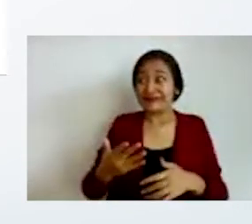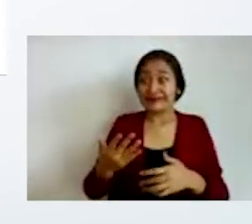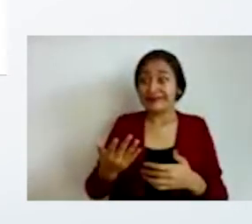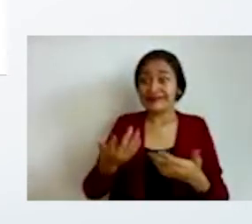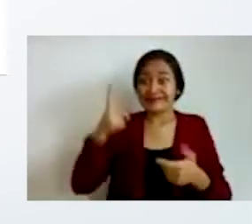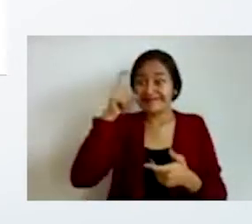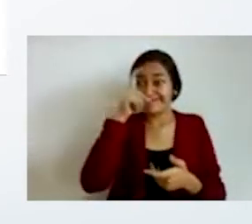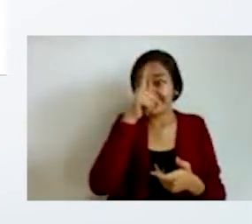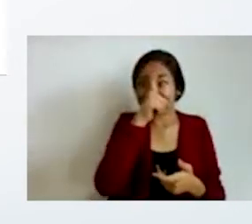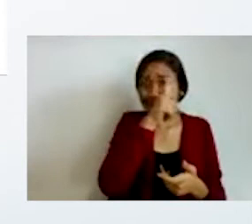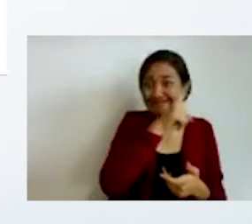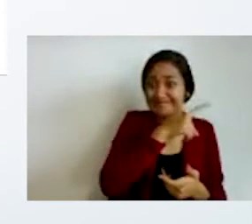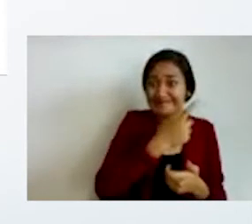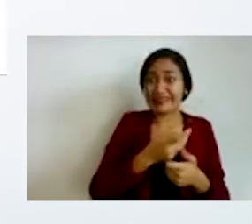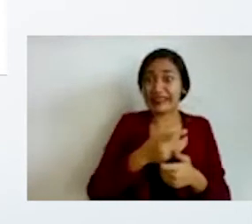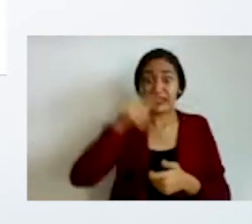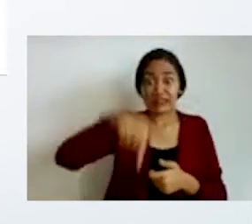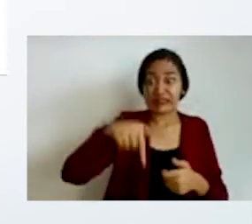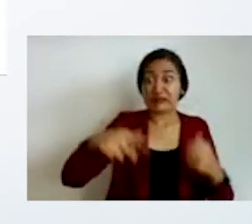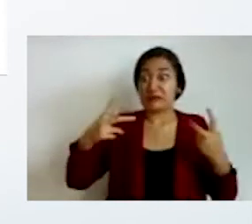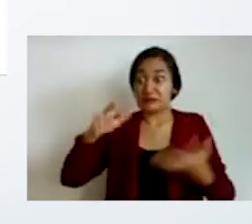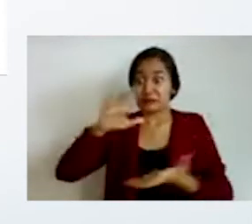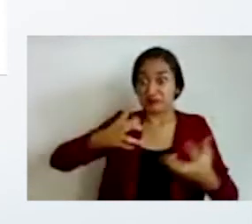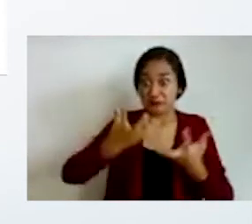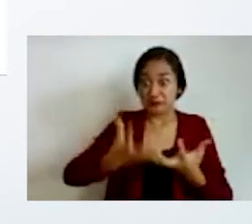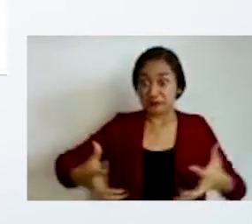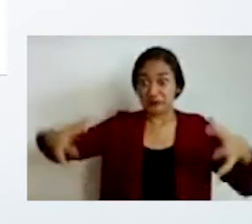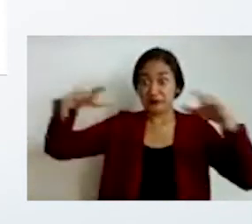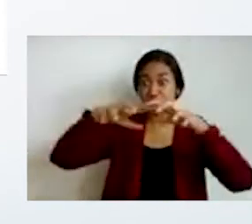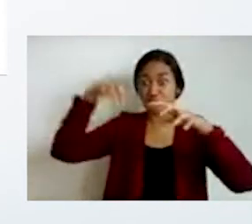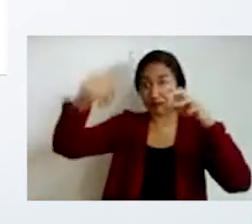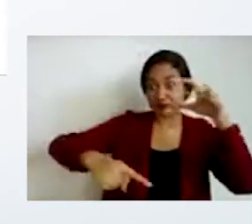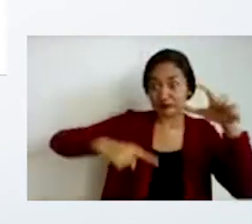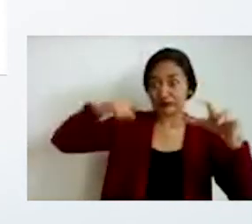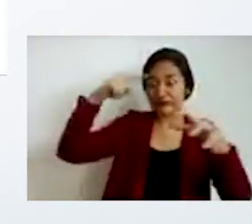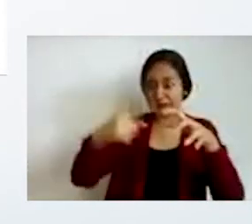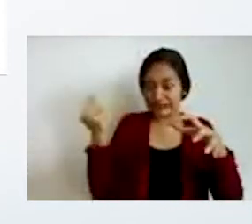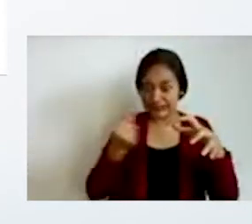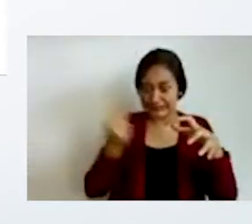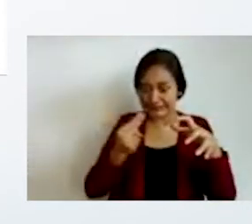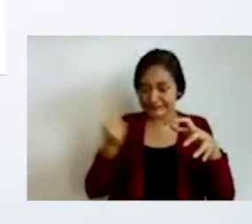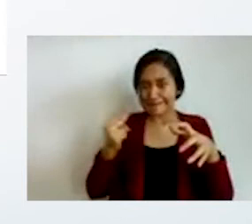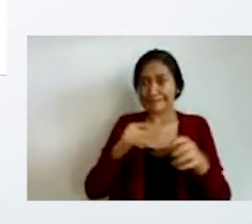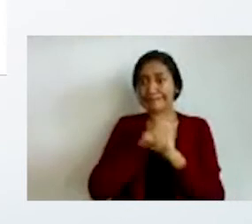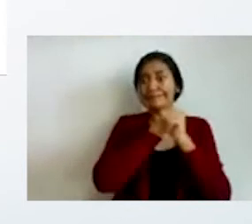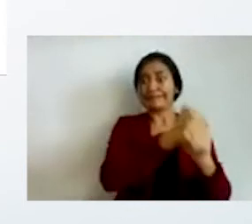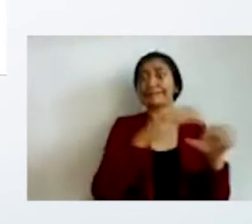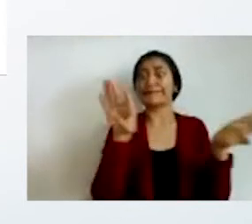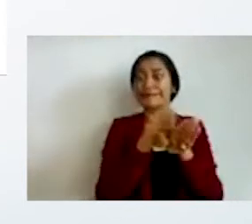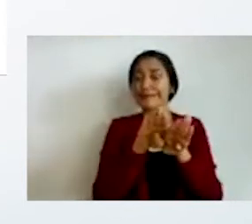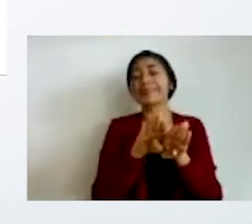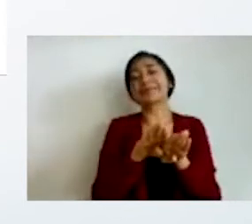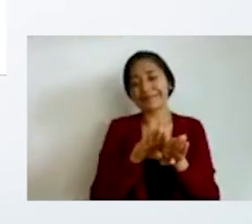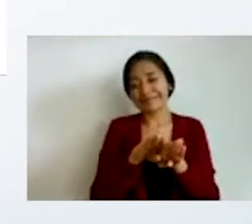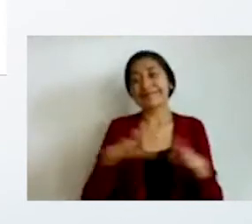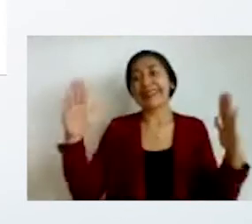la humanidad por lo menos ha empleado desde la Edad Media y que es la cuarentena. La